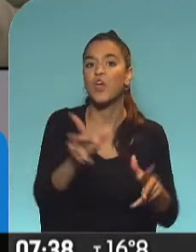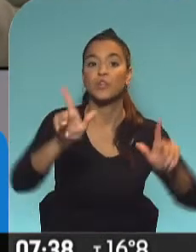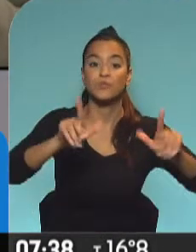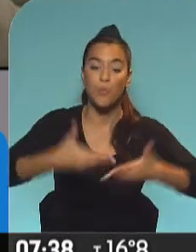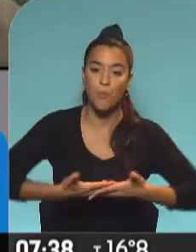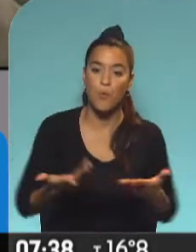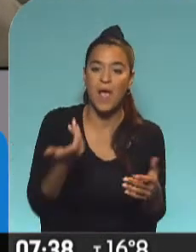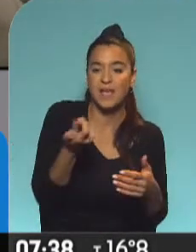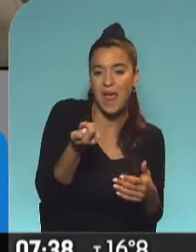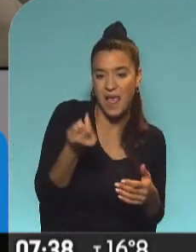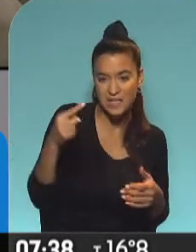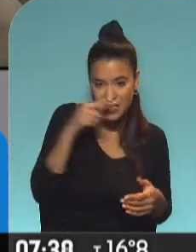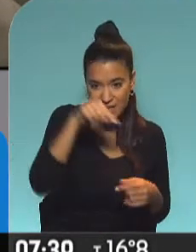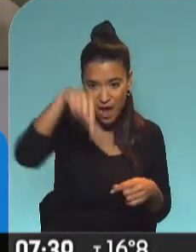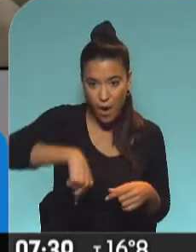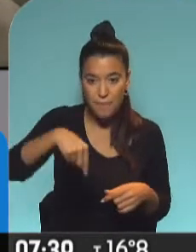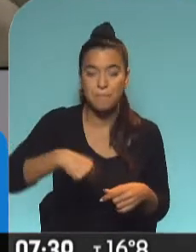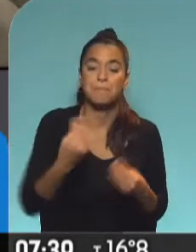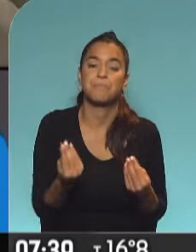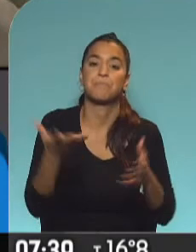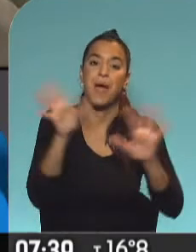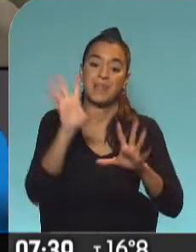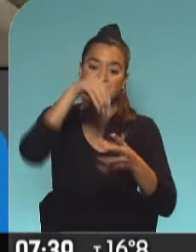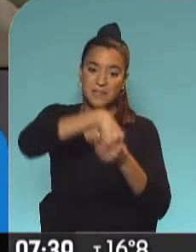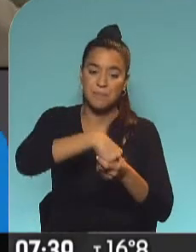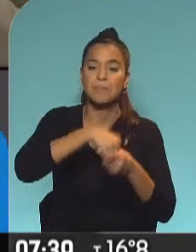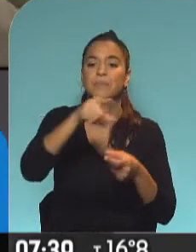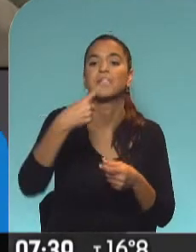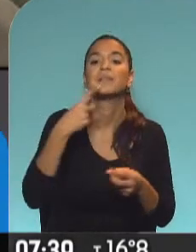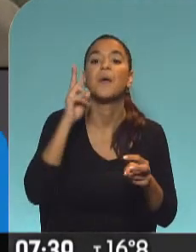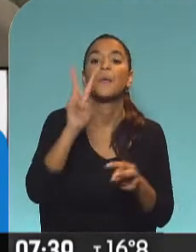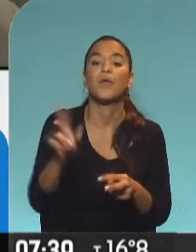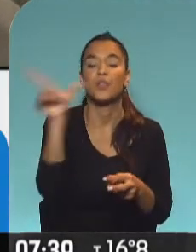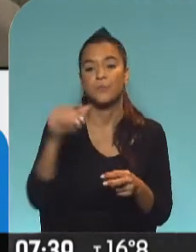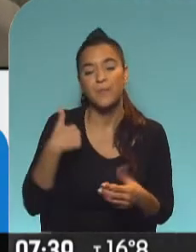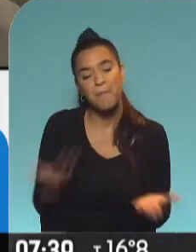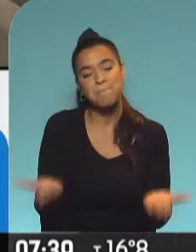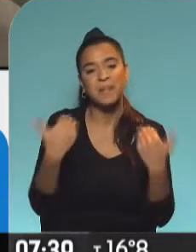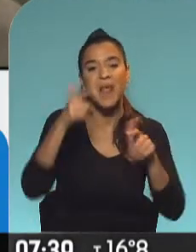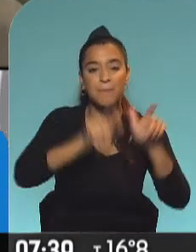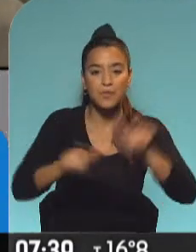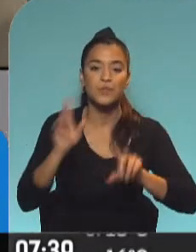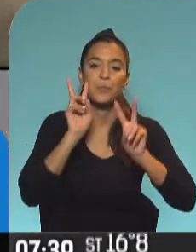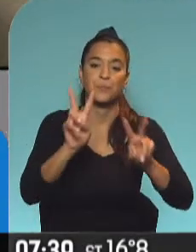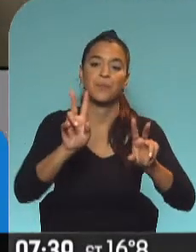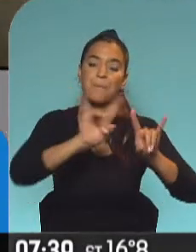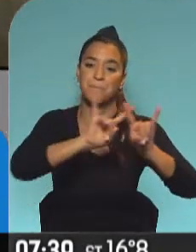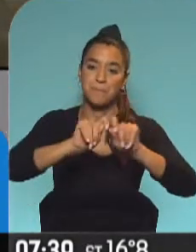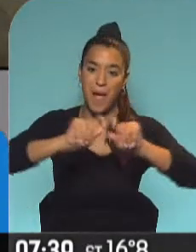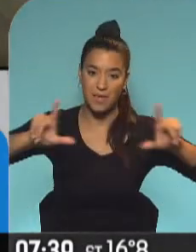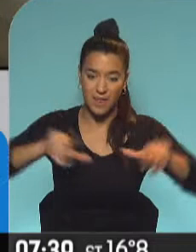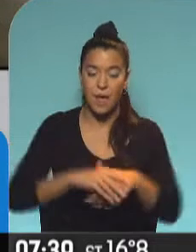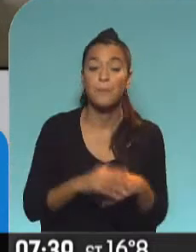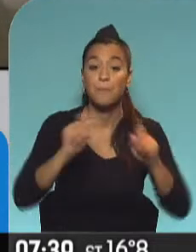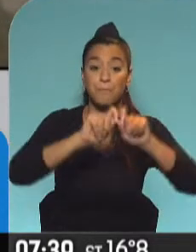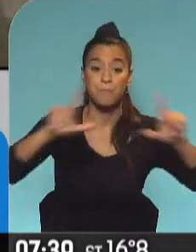por Canal 7, que está participando también de este emprendimiento, te está viendo el país, invita a la gente a que visite la página. Bueno, la